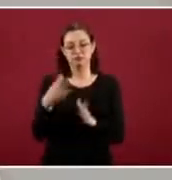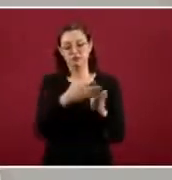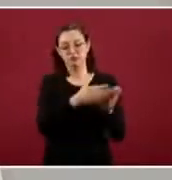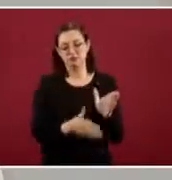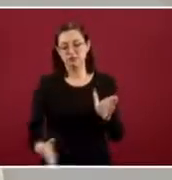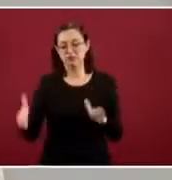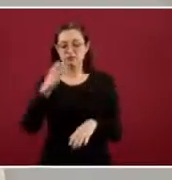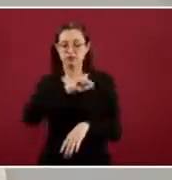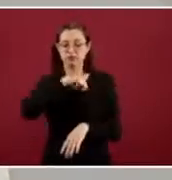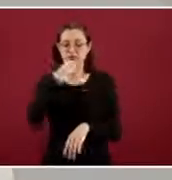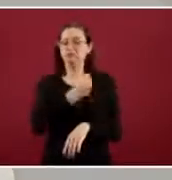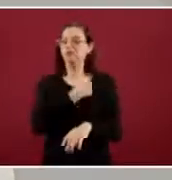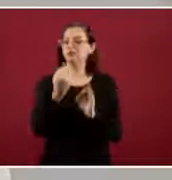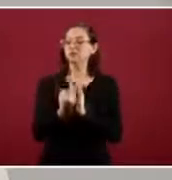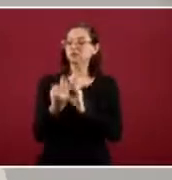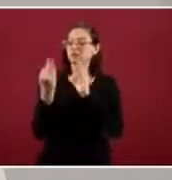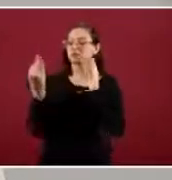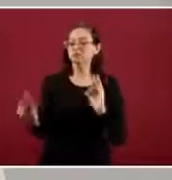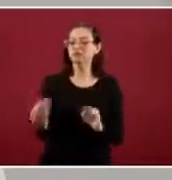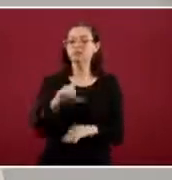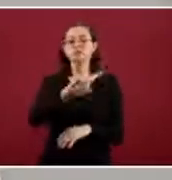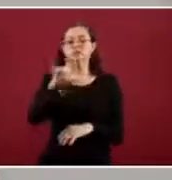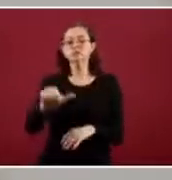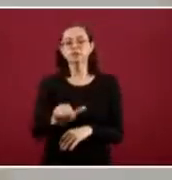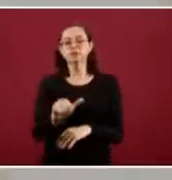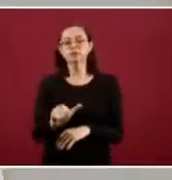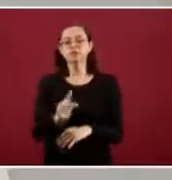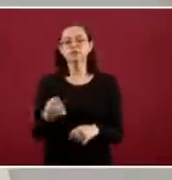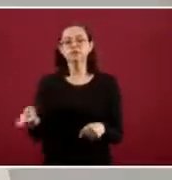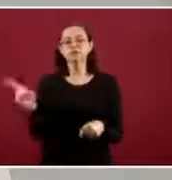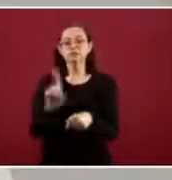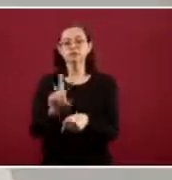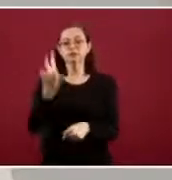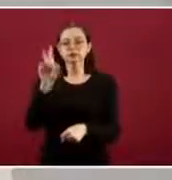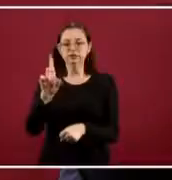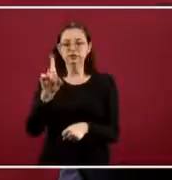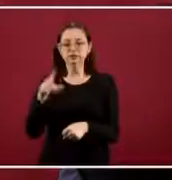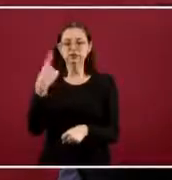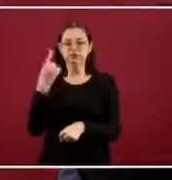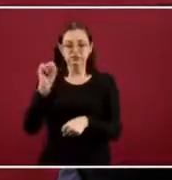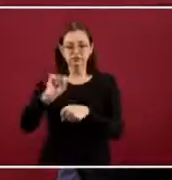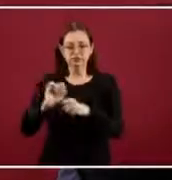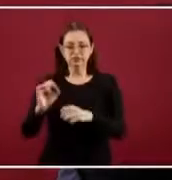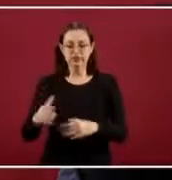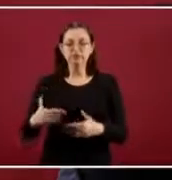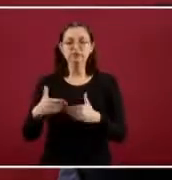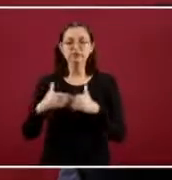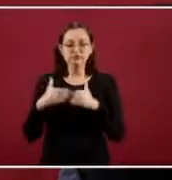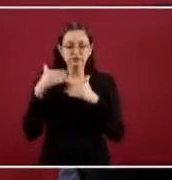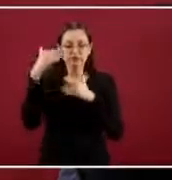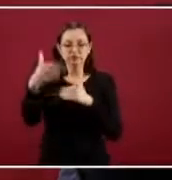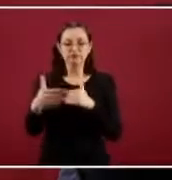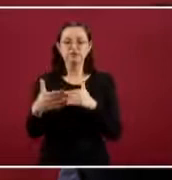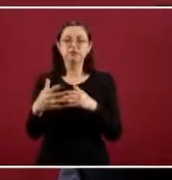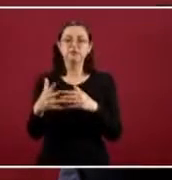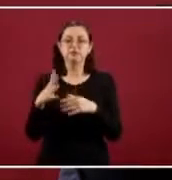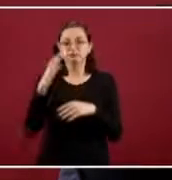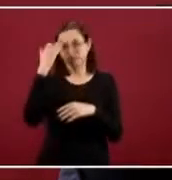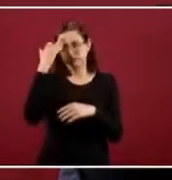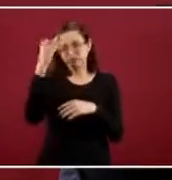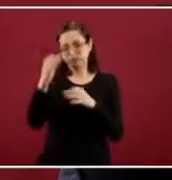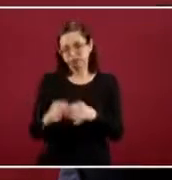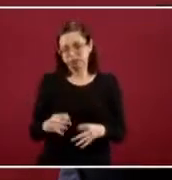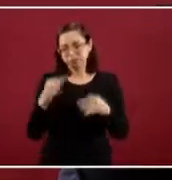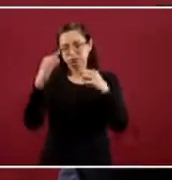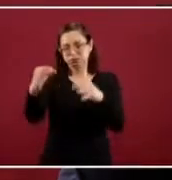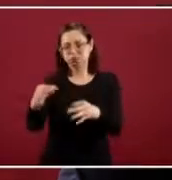Sana Distancia y posteriormente el día 30, una semana después, se ampliaron para tener otra